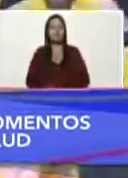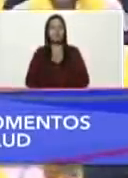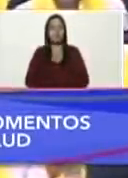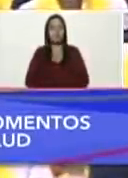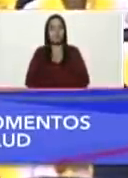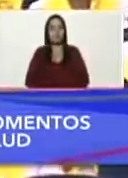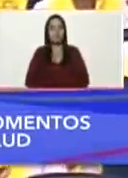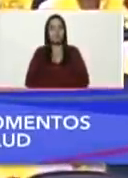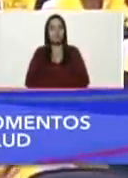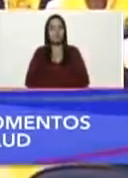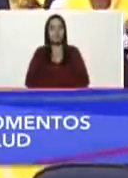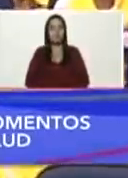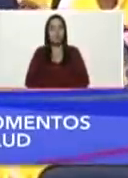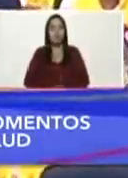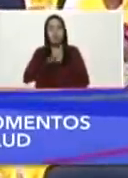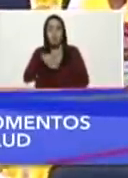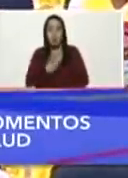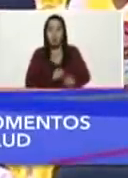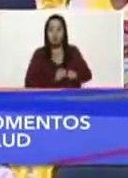Uno puede cultivar ese amor.